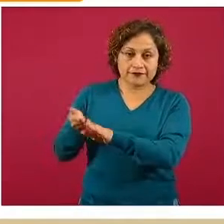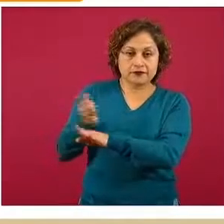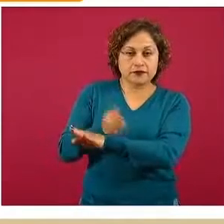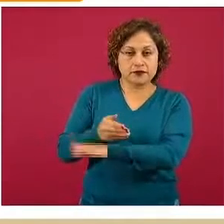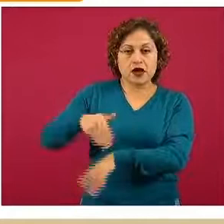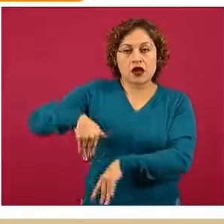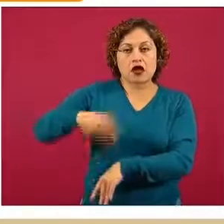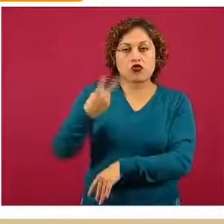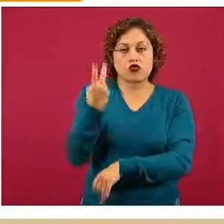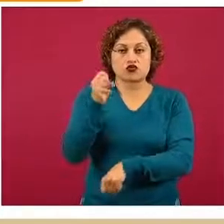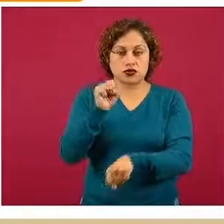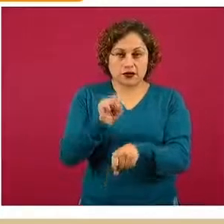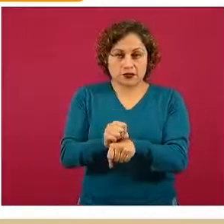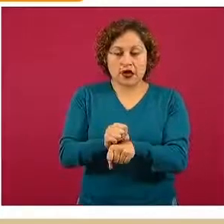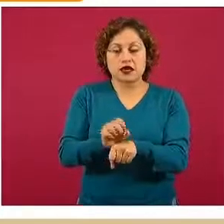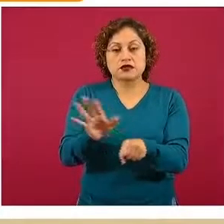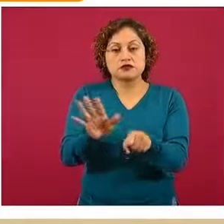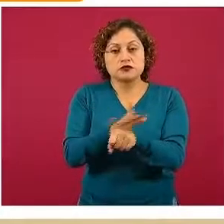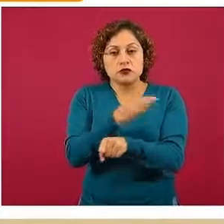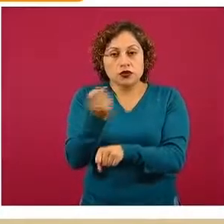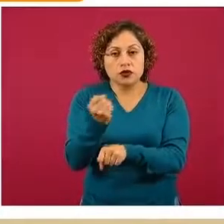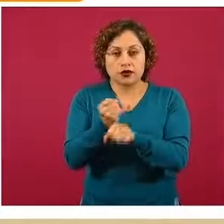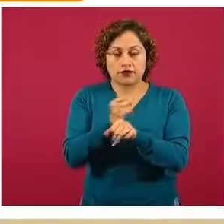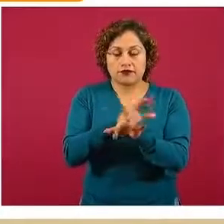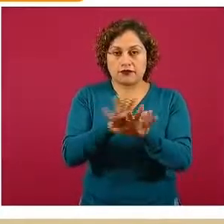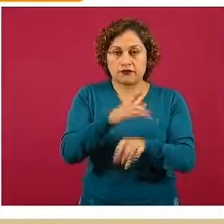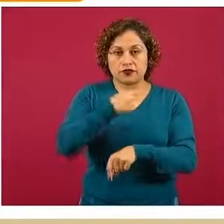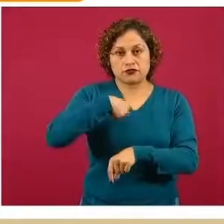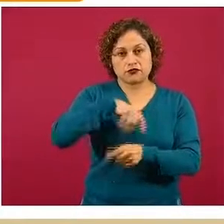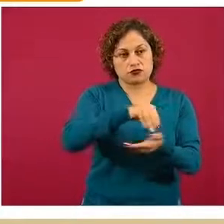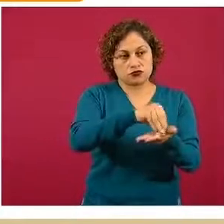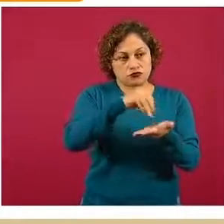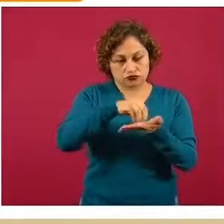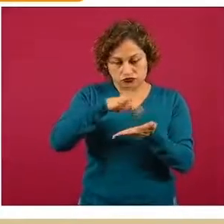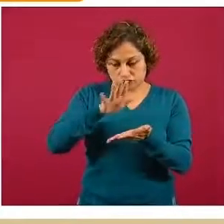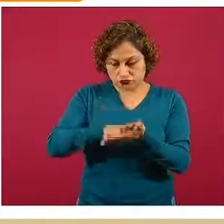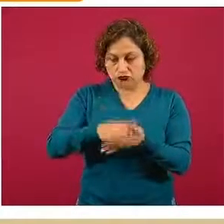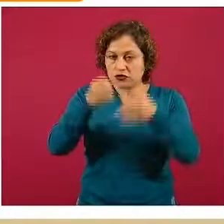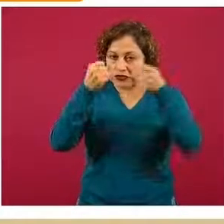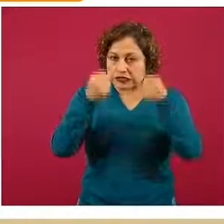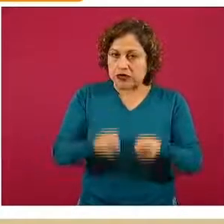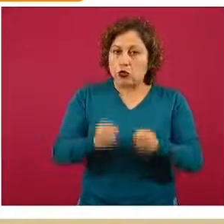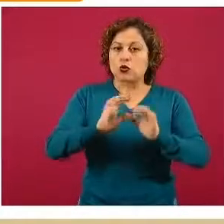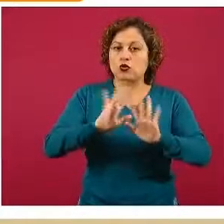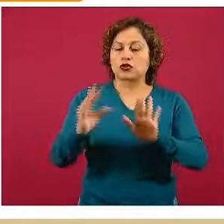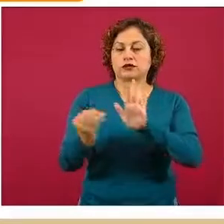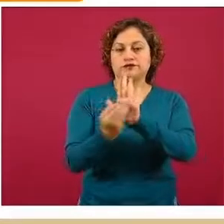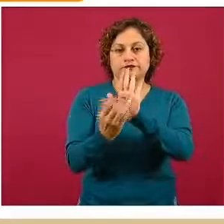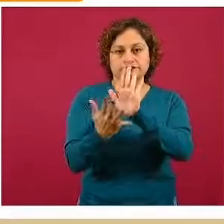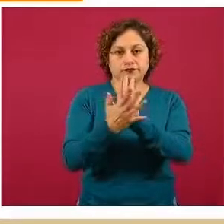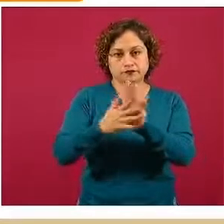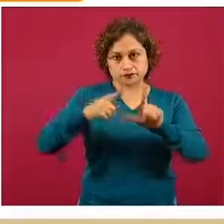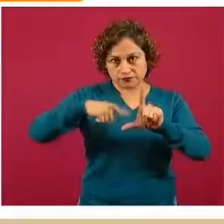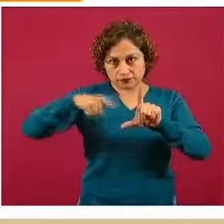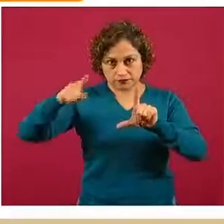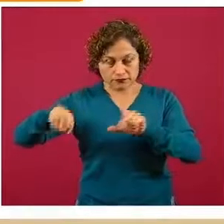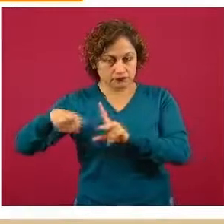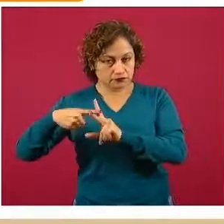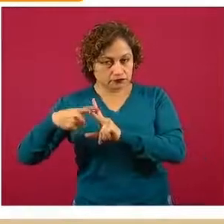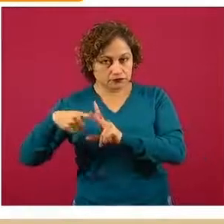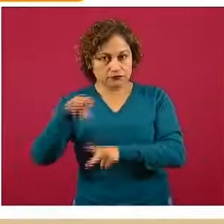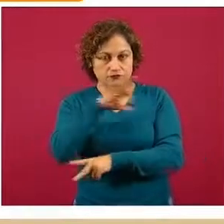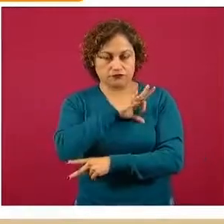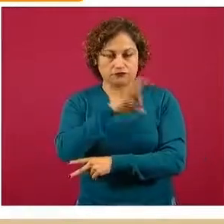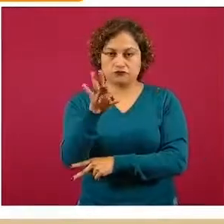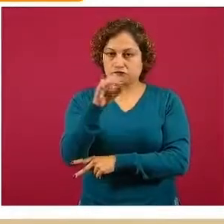cuando consideramos que los datos han alcanzado ya una estabilidad que nos permiten apreciar las tendencias y el